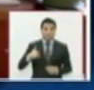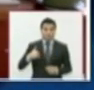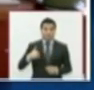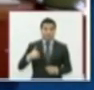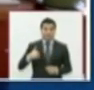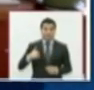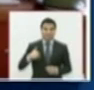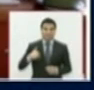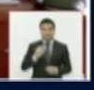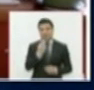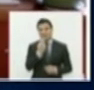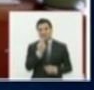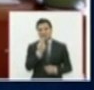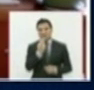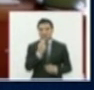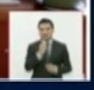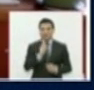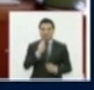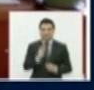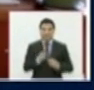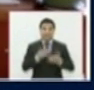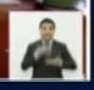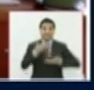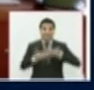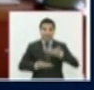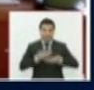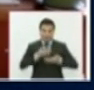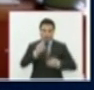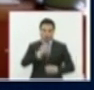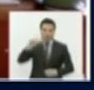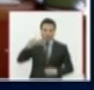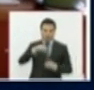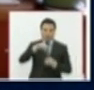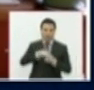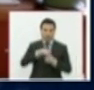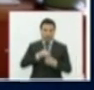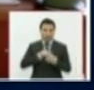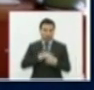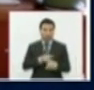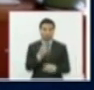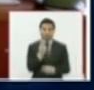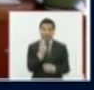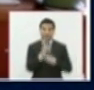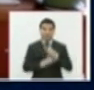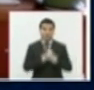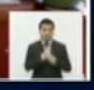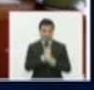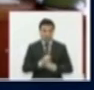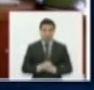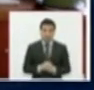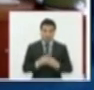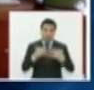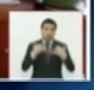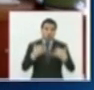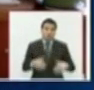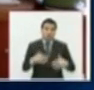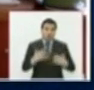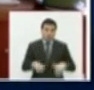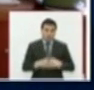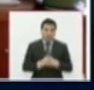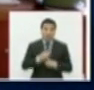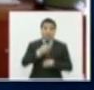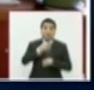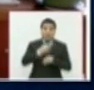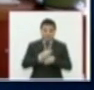del voto, que el dinero se utilizó para comprar votos, ahí entra la FEPADE, que es una cosa distinta, no el INE, porque es